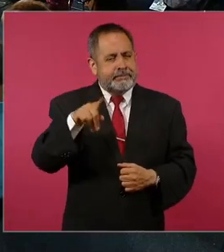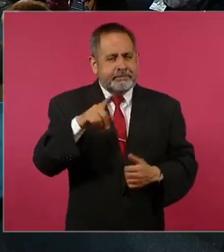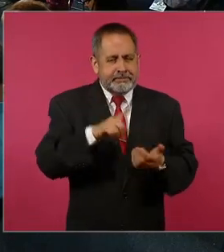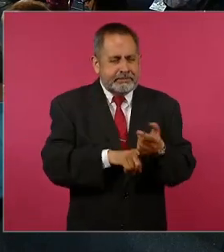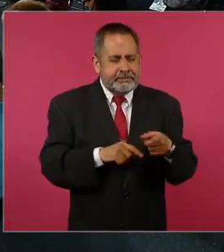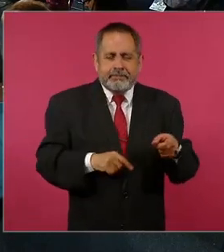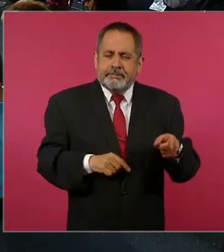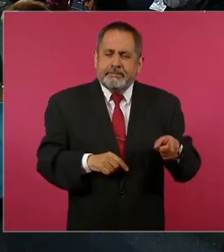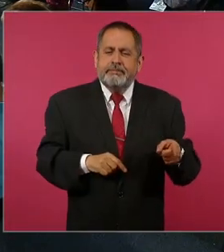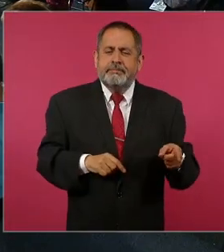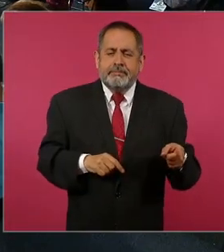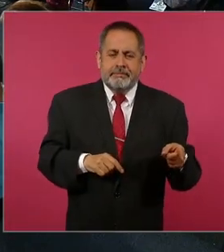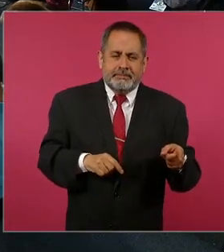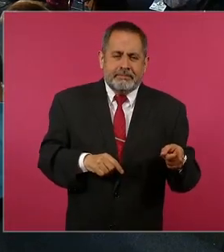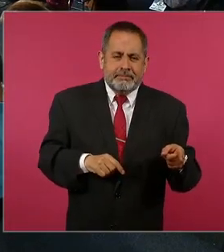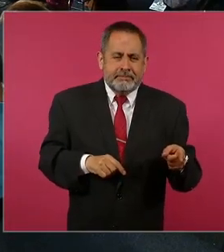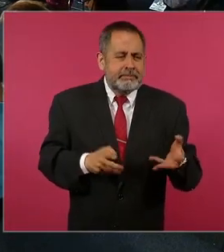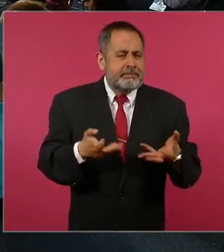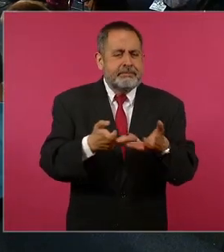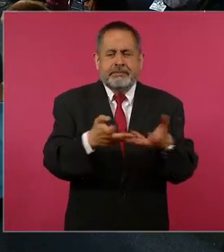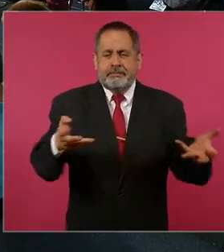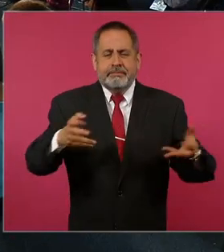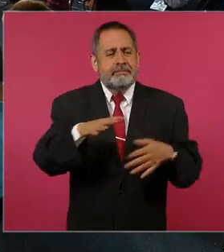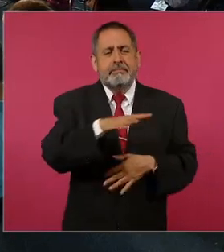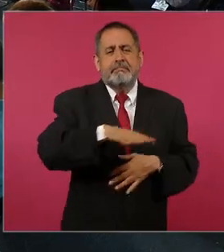derroche de baldíos,